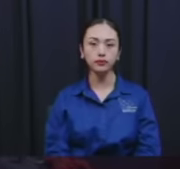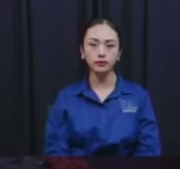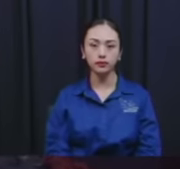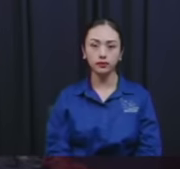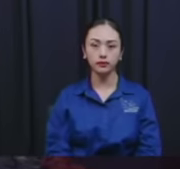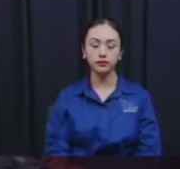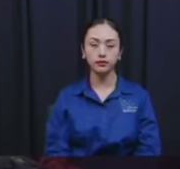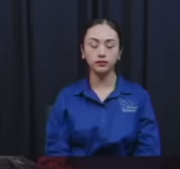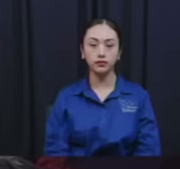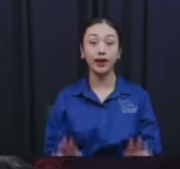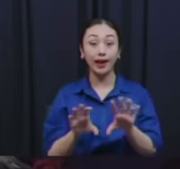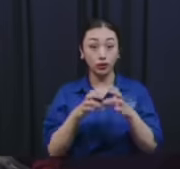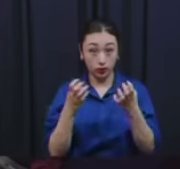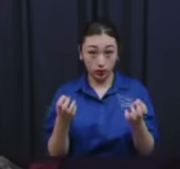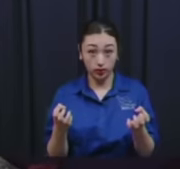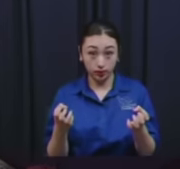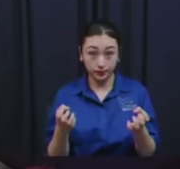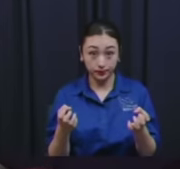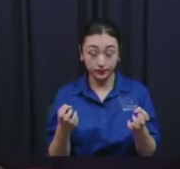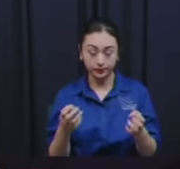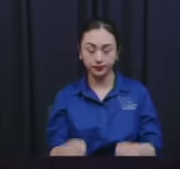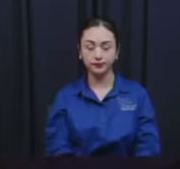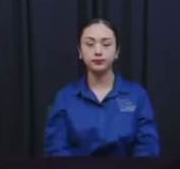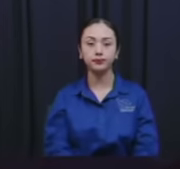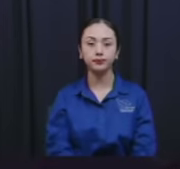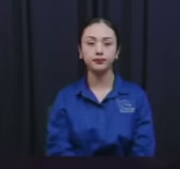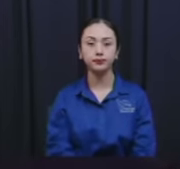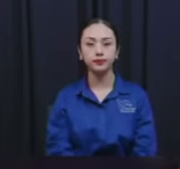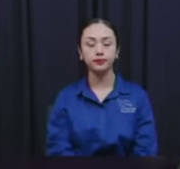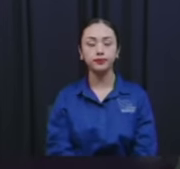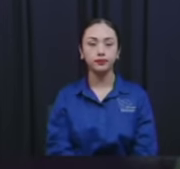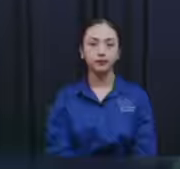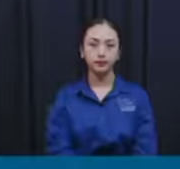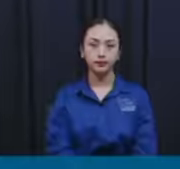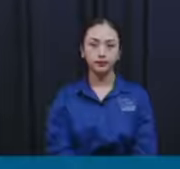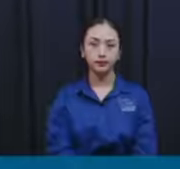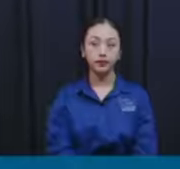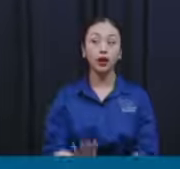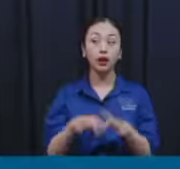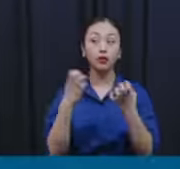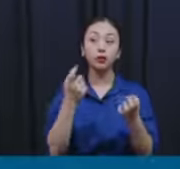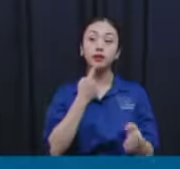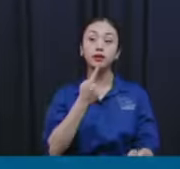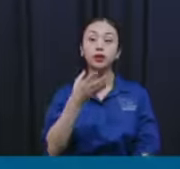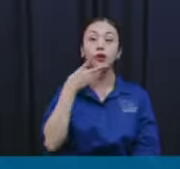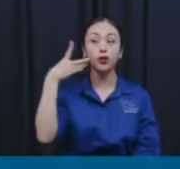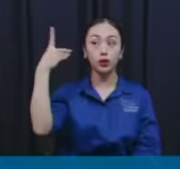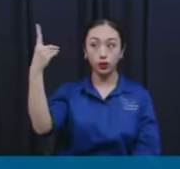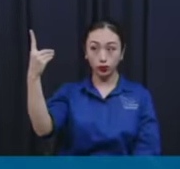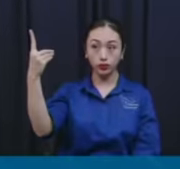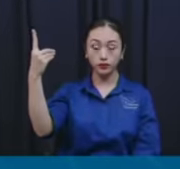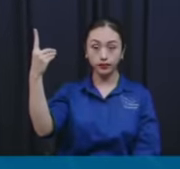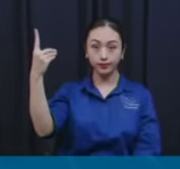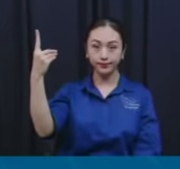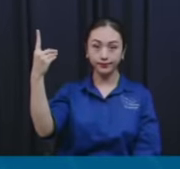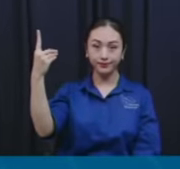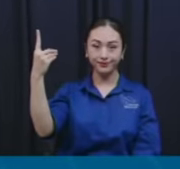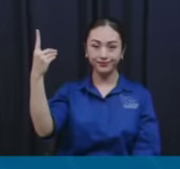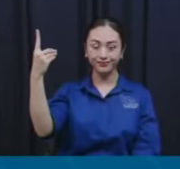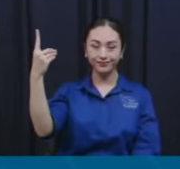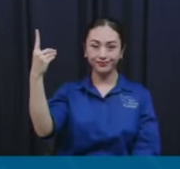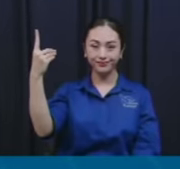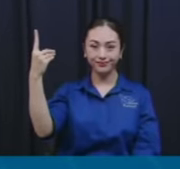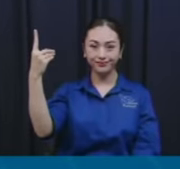explique entonces volvamos otra vez acá Entonces dijo Dios ya quedamos va